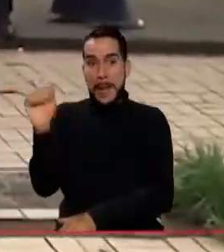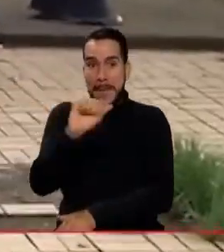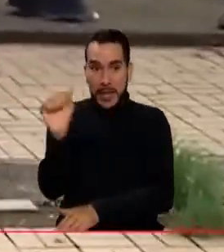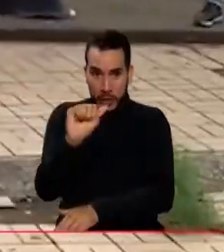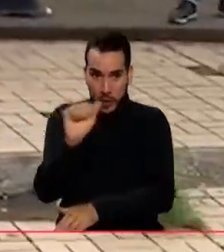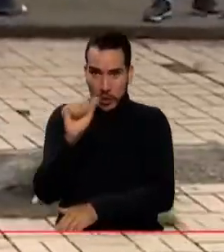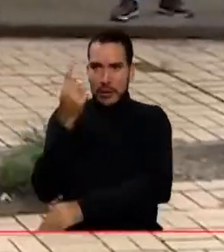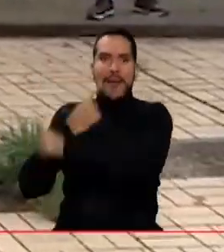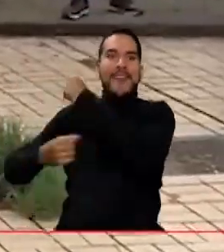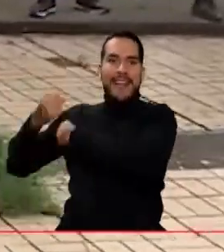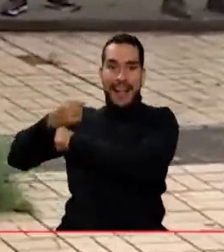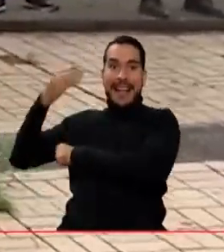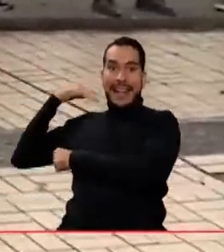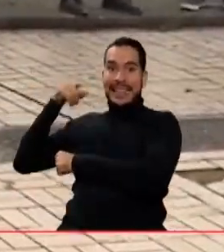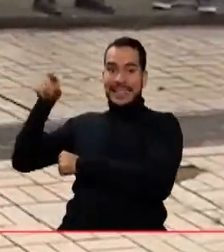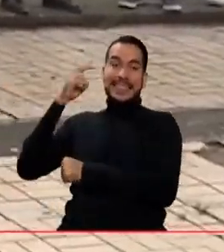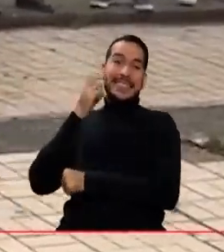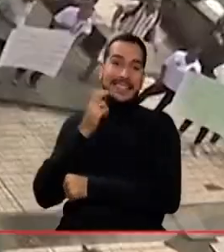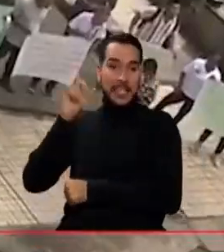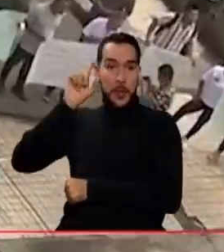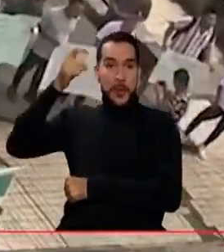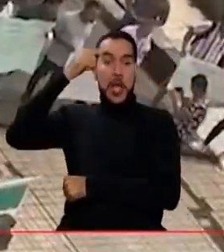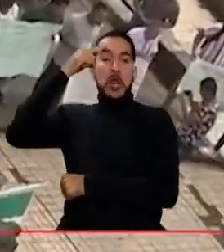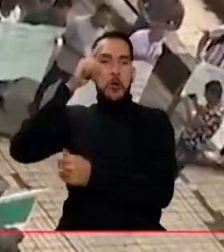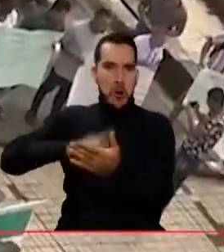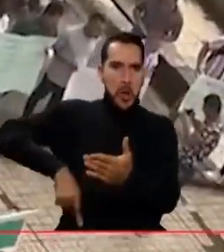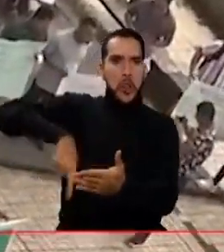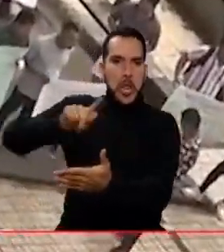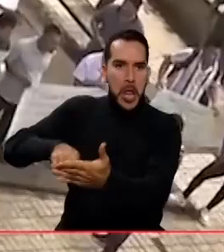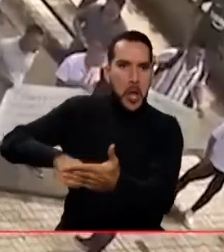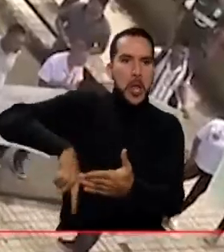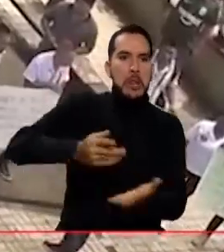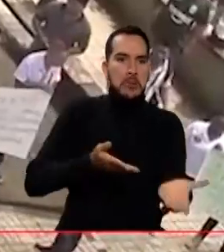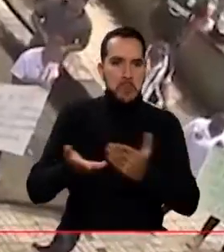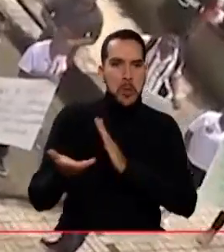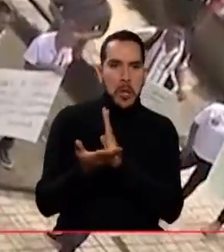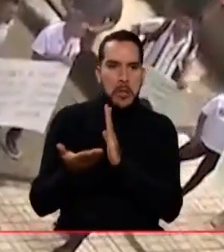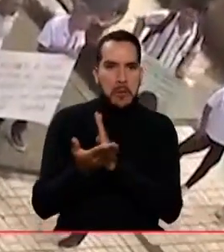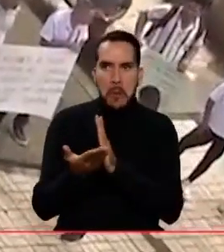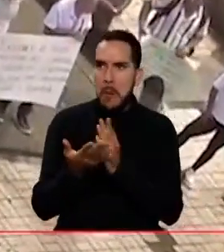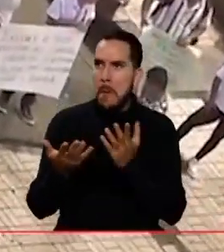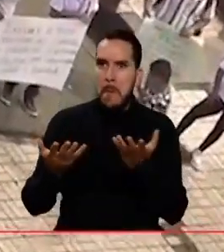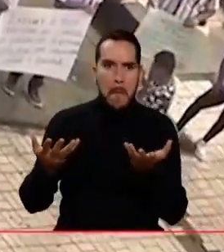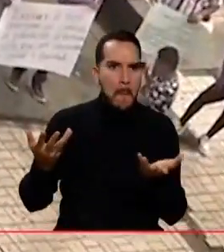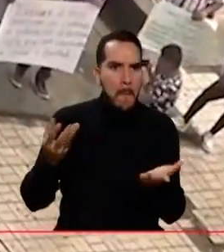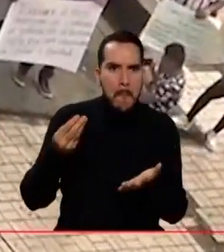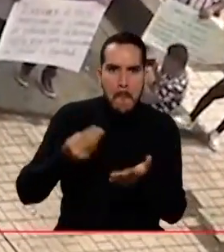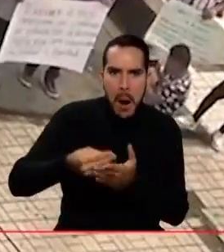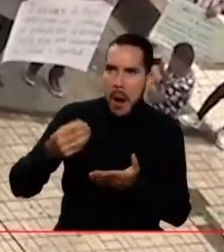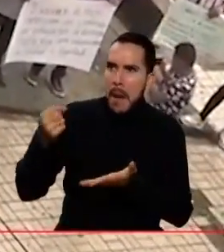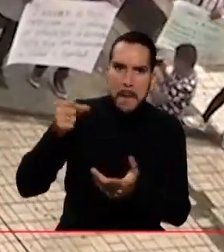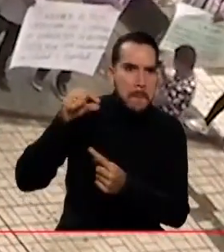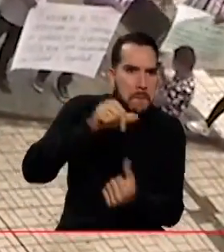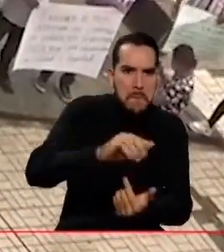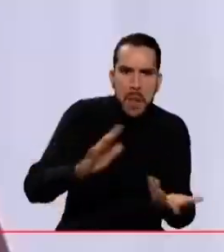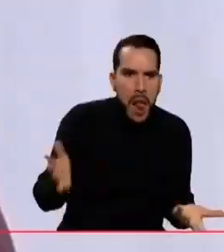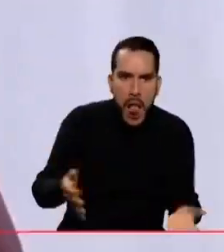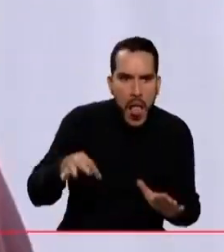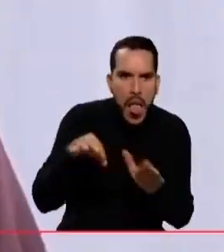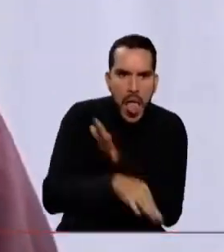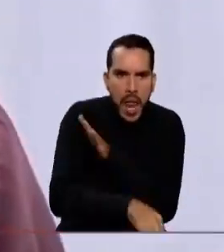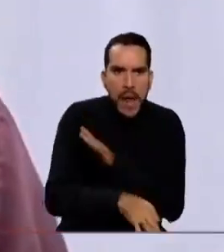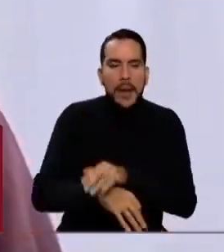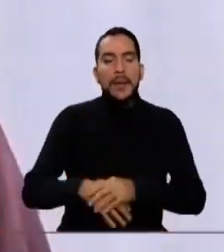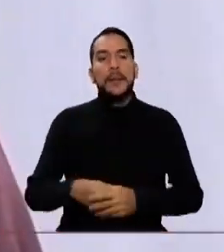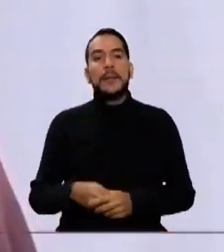Chocó contratara los servicios educativos. Pese a las mesas de diálogo, no ha habido una solución. Precisamente a recuperar de esa